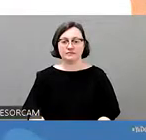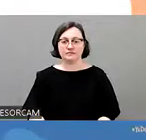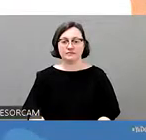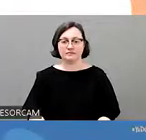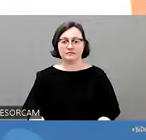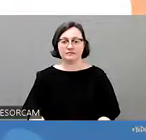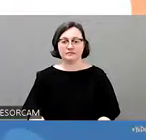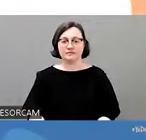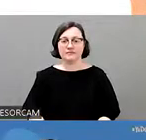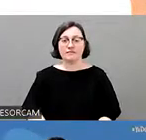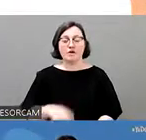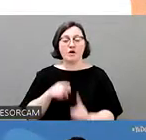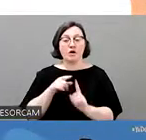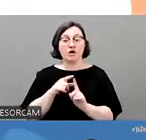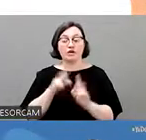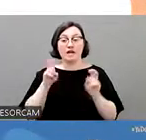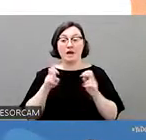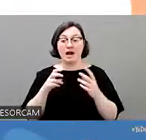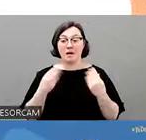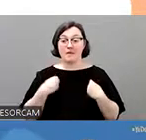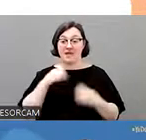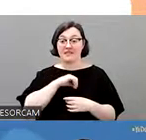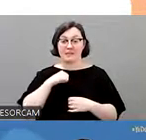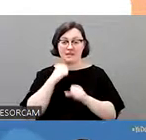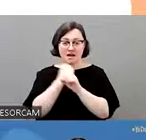independiente. Y trabajar todo lo de la vida independiente.